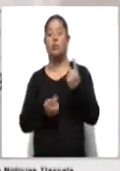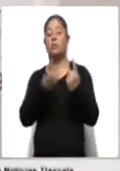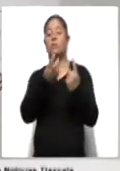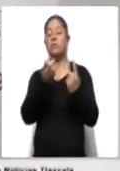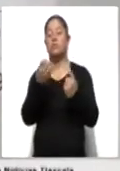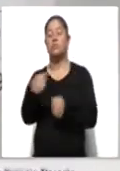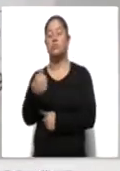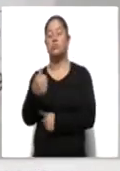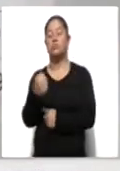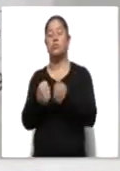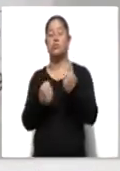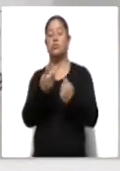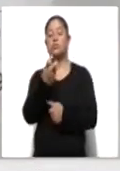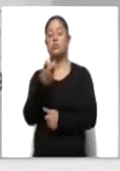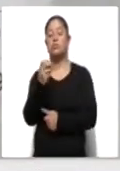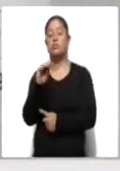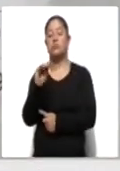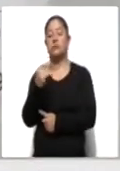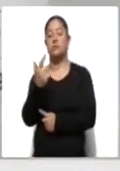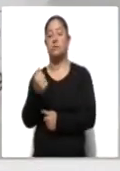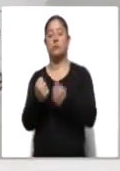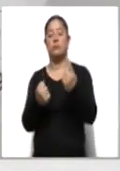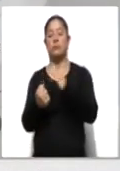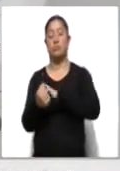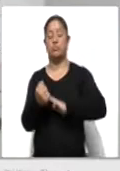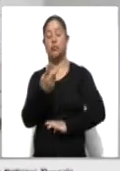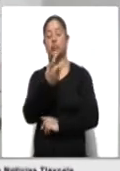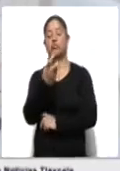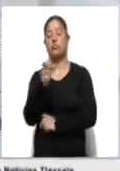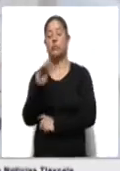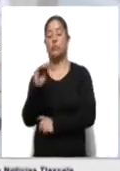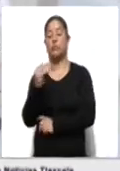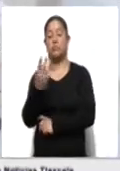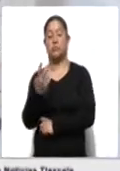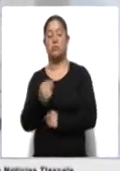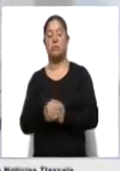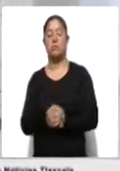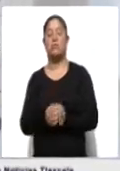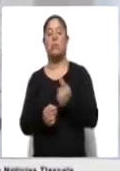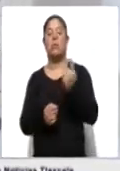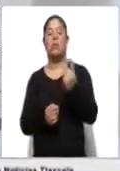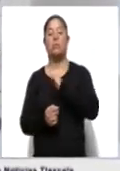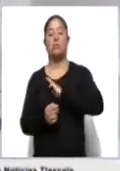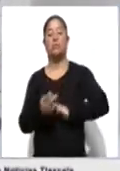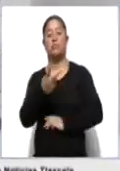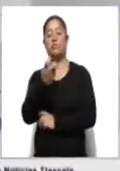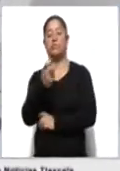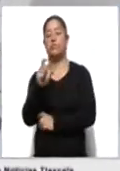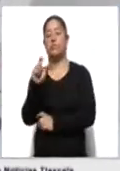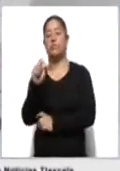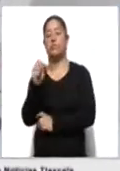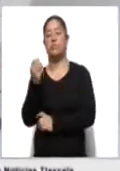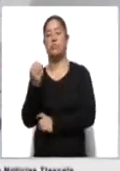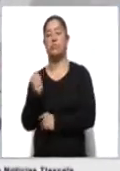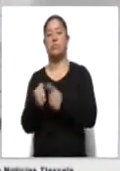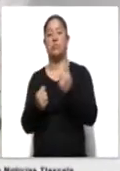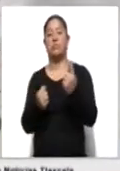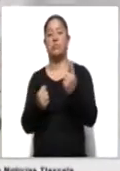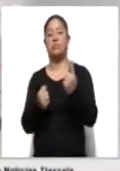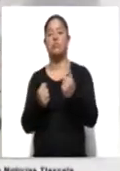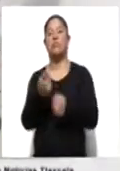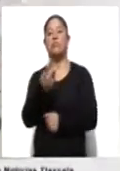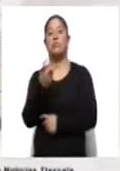Teolocholco 297, Xalostoc 293, Tepeyanco 229, Nativitas